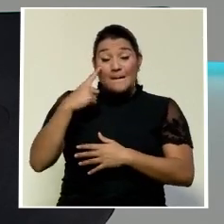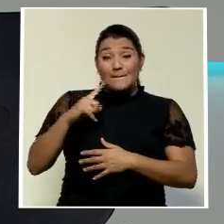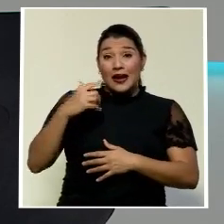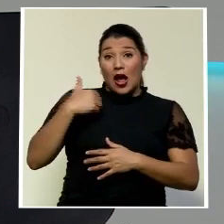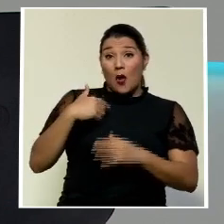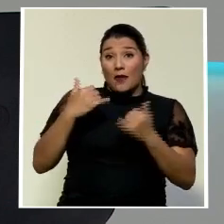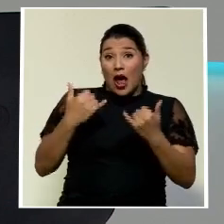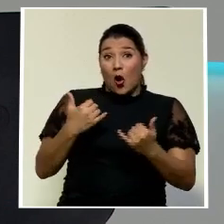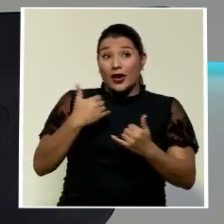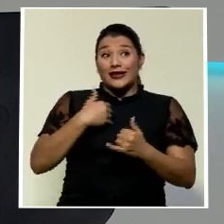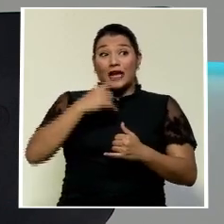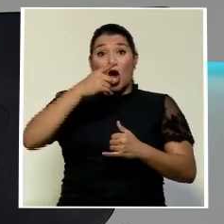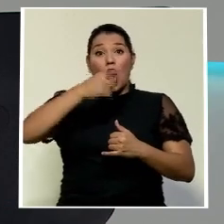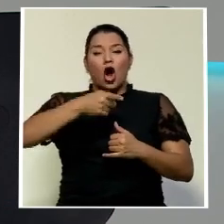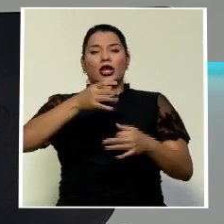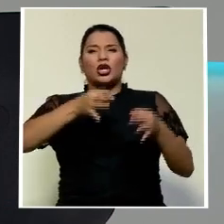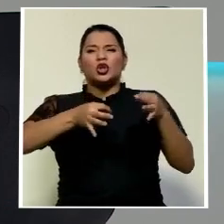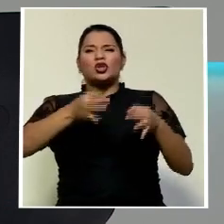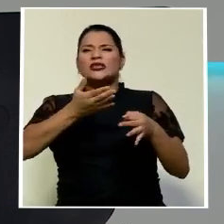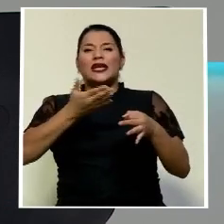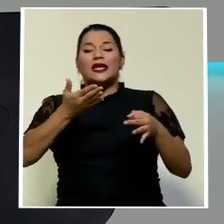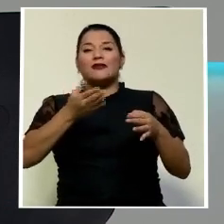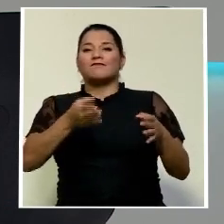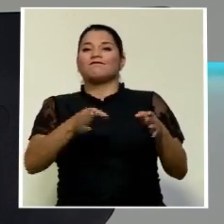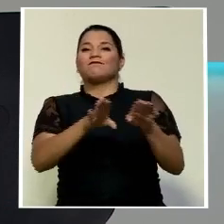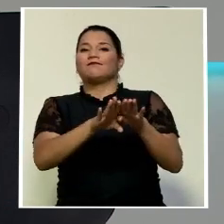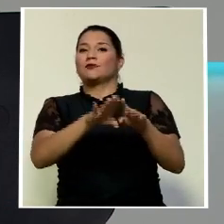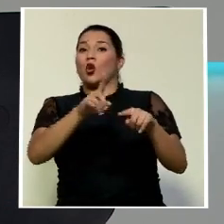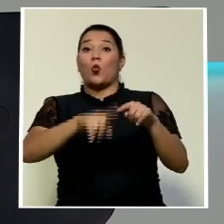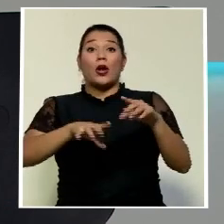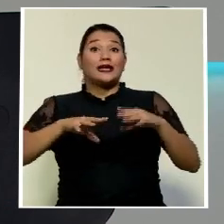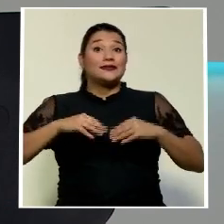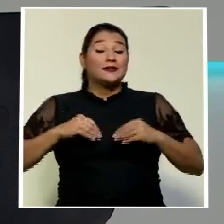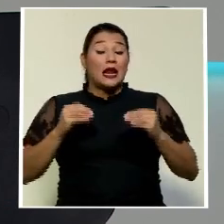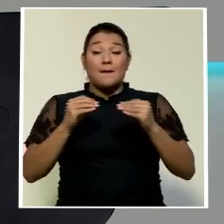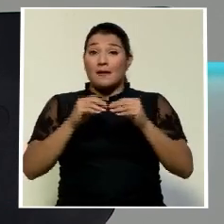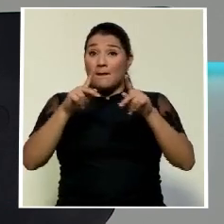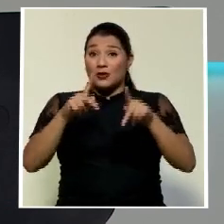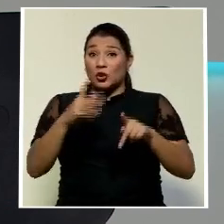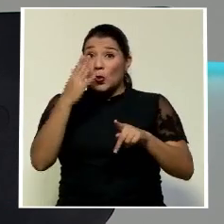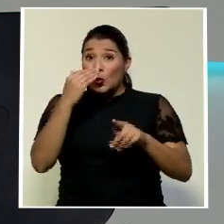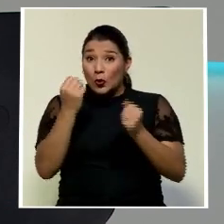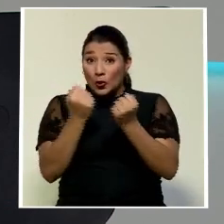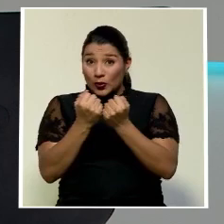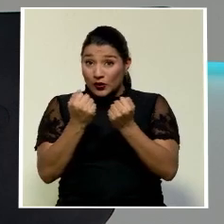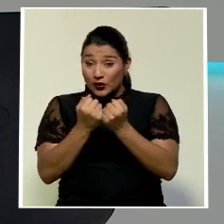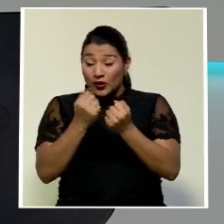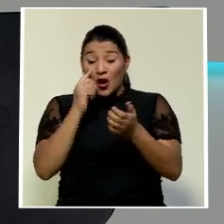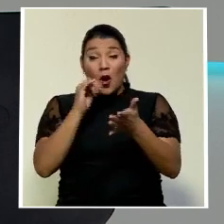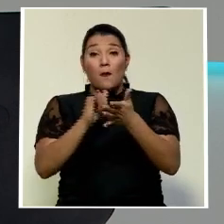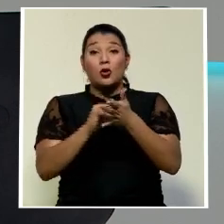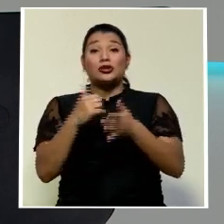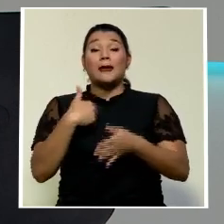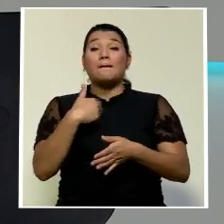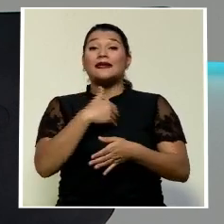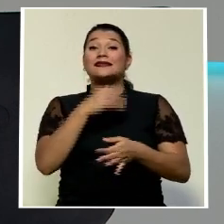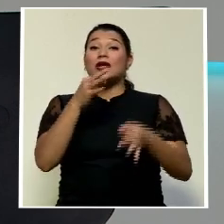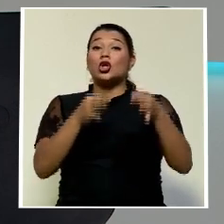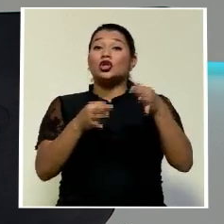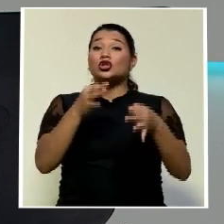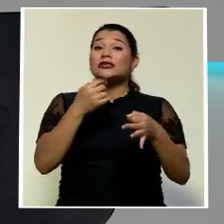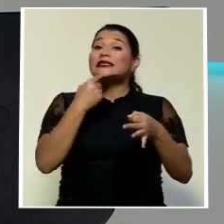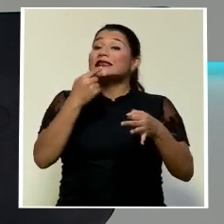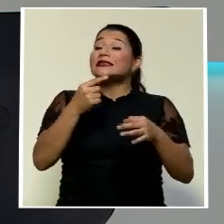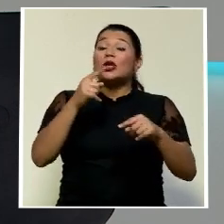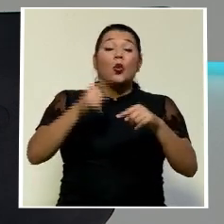hoy órdenes judiciales de no recibir a más personas. Ante esta situación, el Ministerio de Justicia advirtió que no podrán